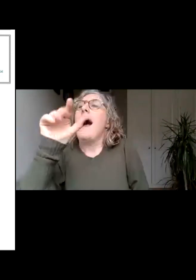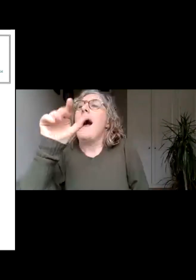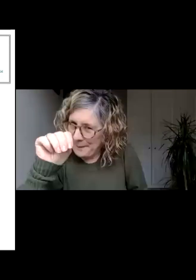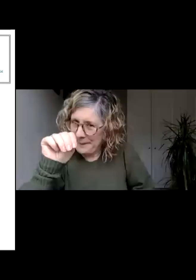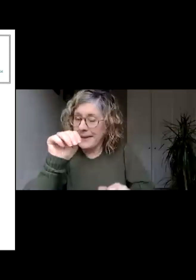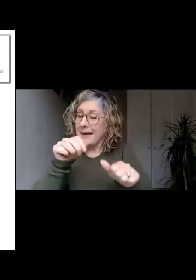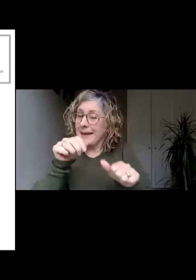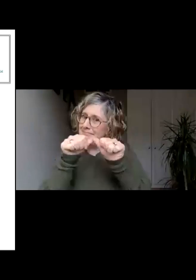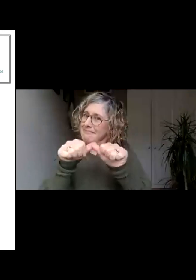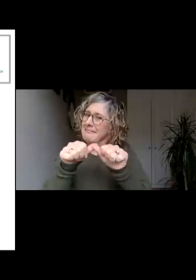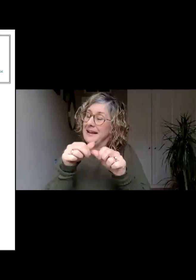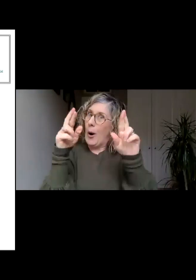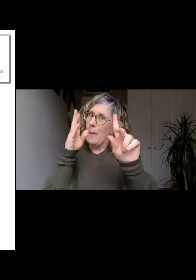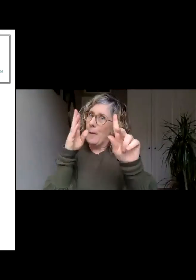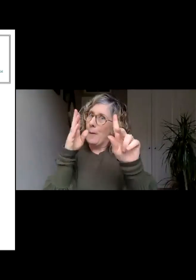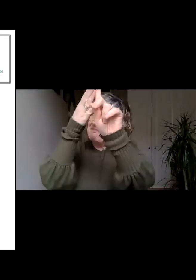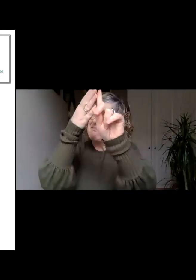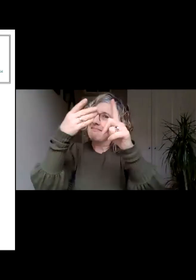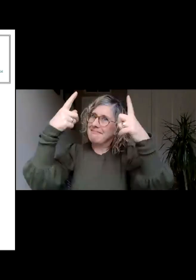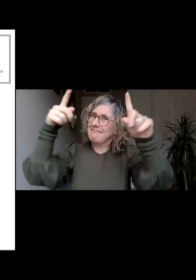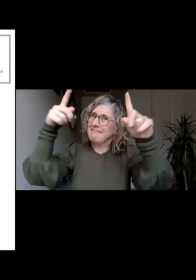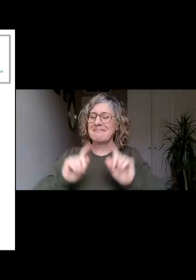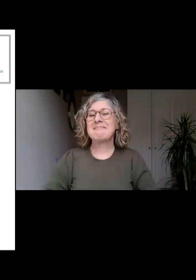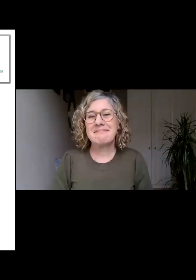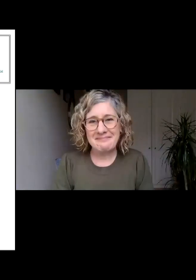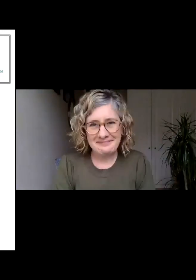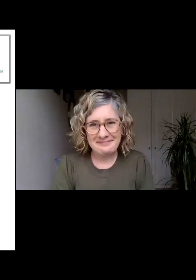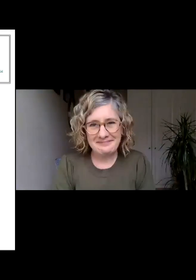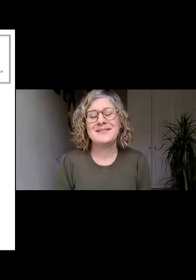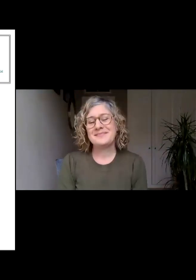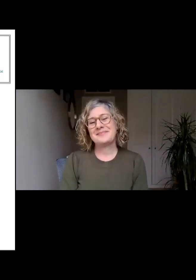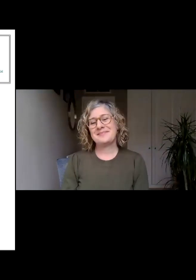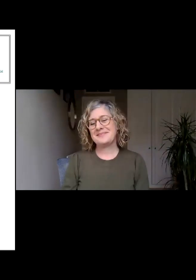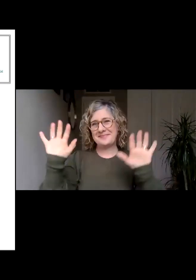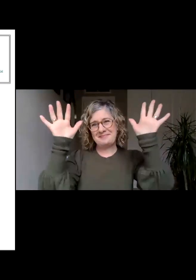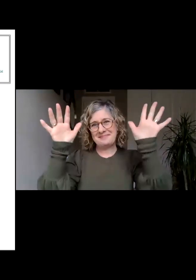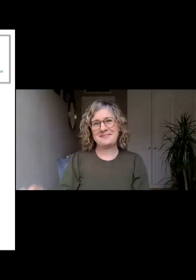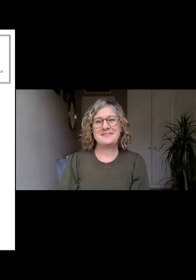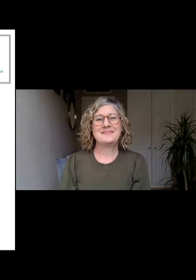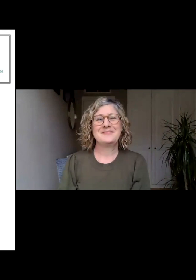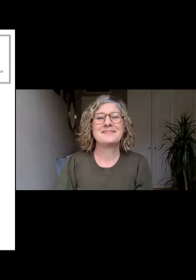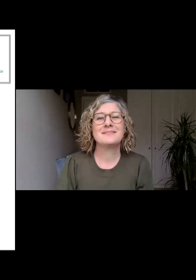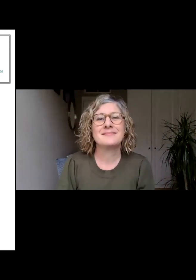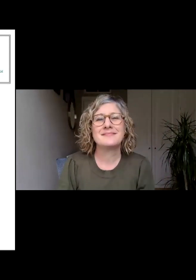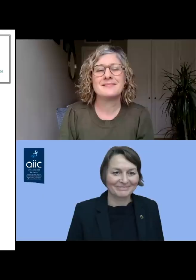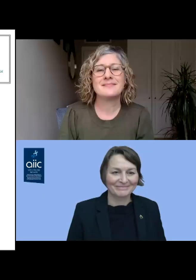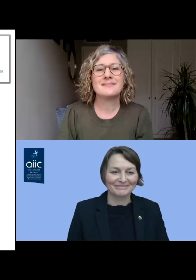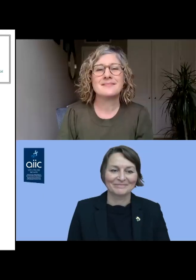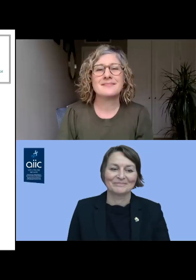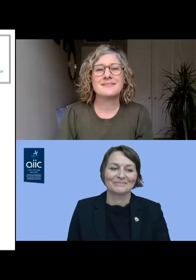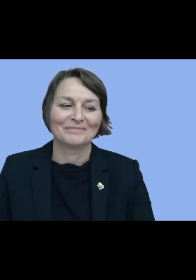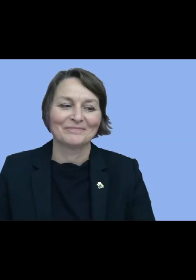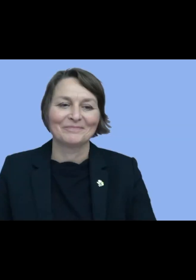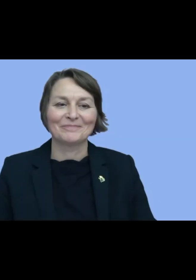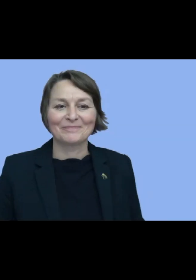la calma y sigamos adelante. Yo añadiría, pues mantengamos a las reuniones de